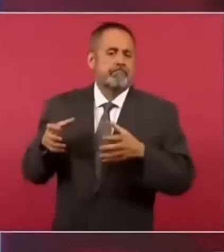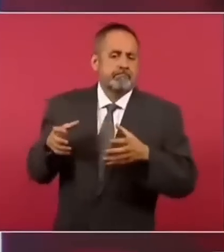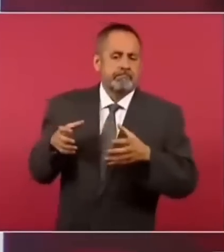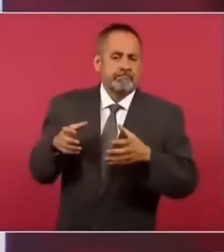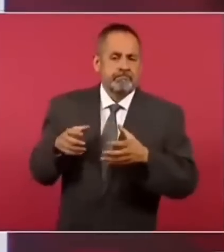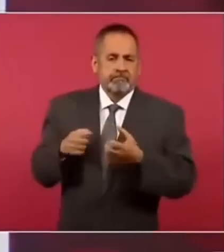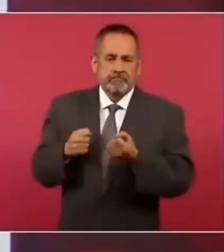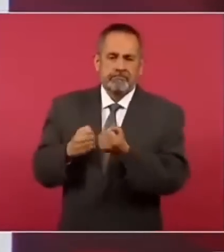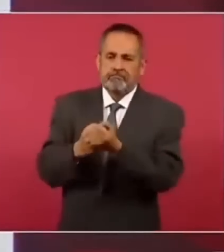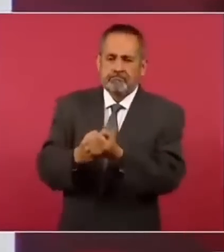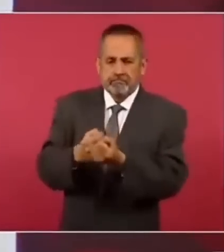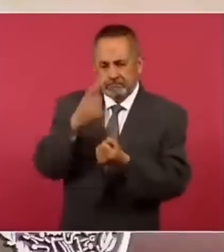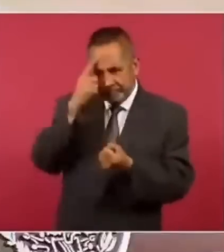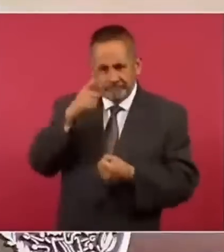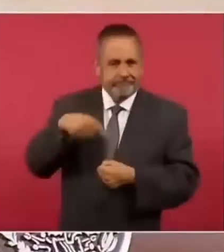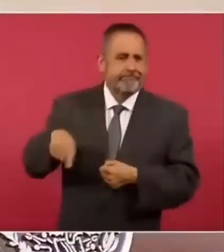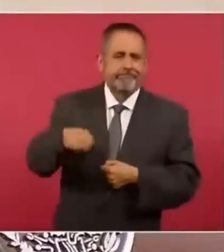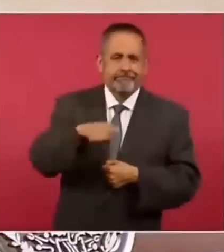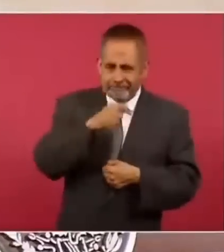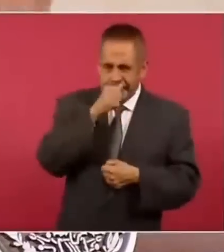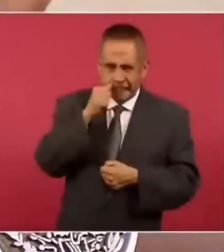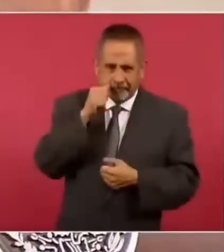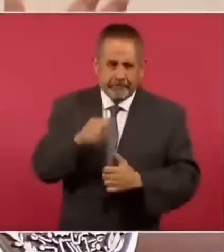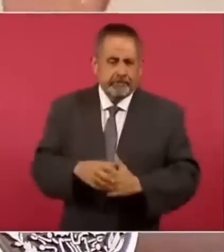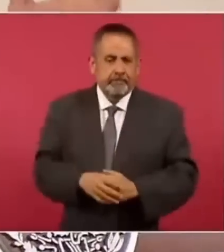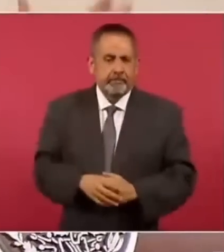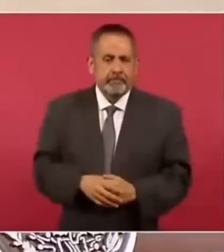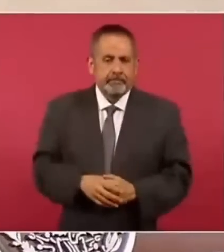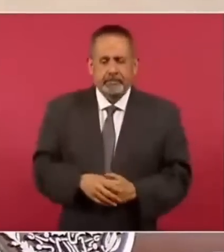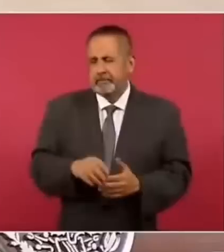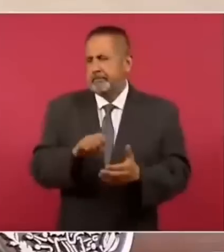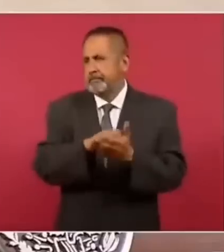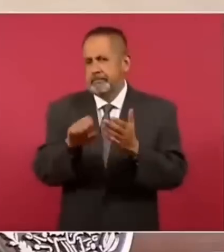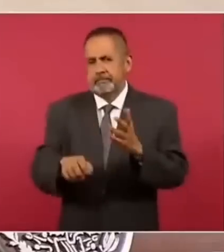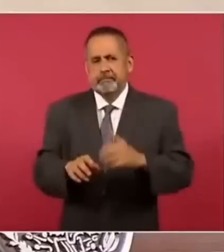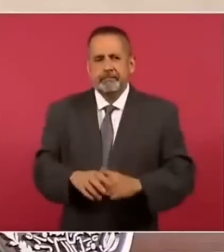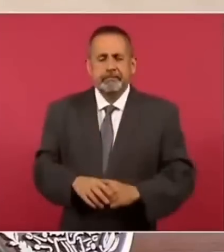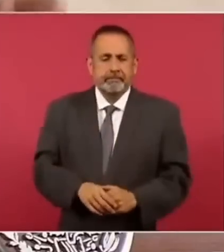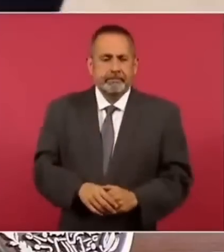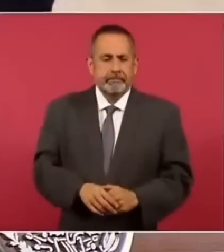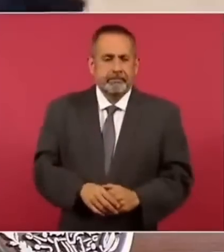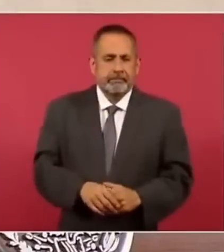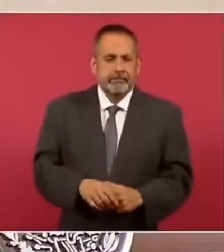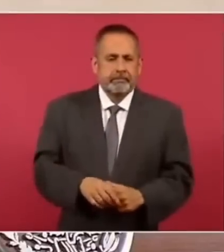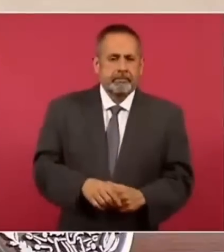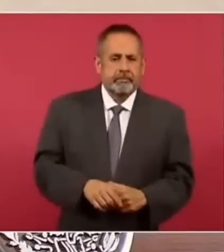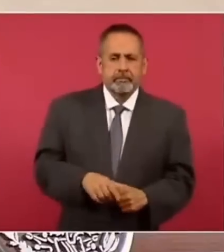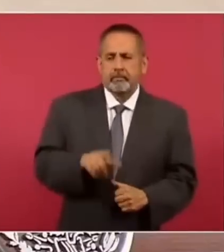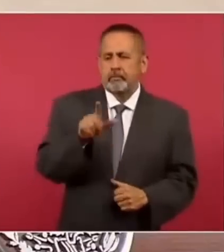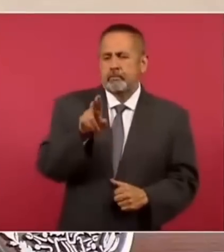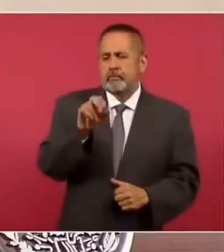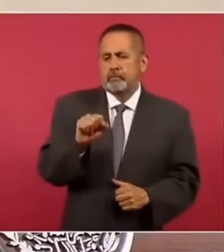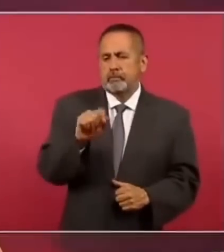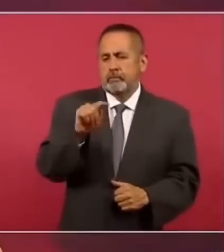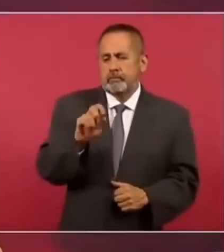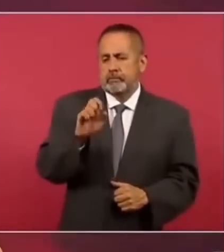una base de apoyo. Voy a poner ejemplos. Luis Terrazas,